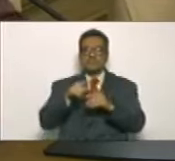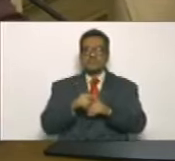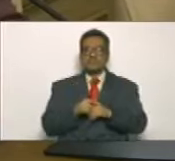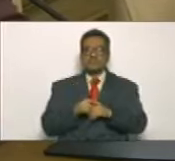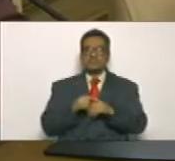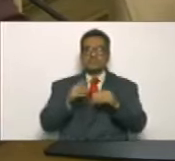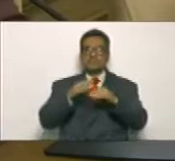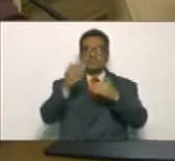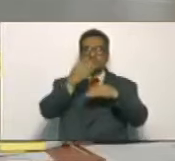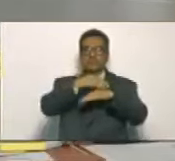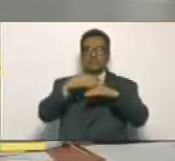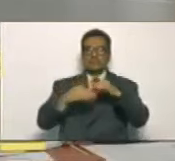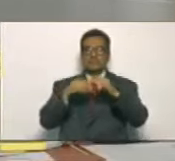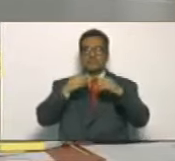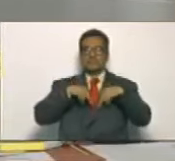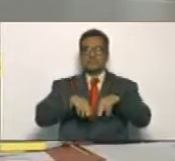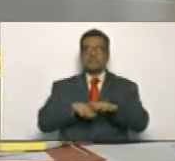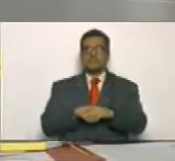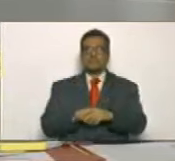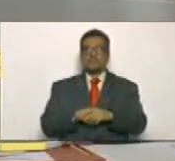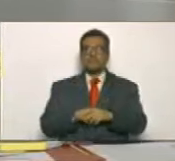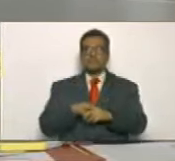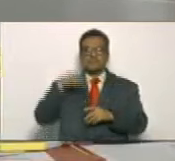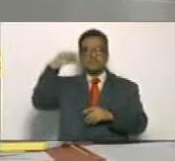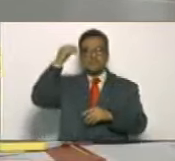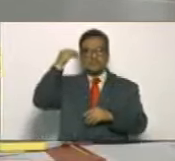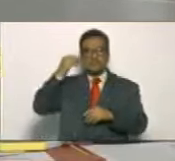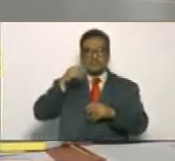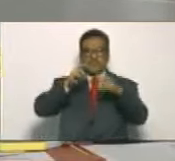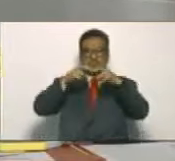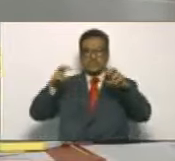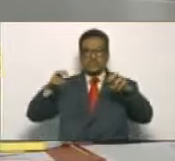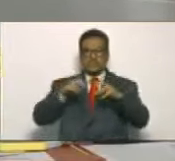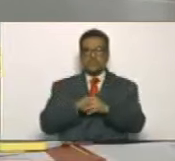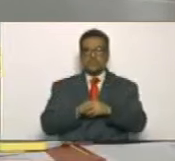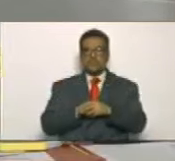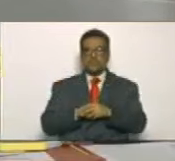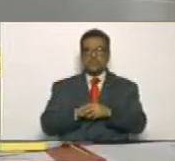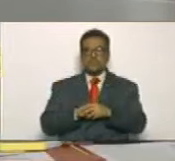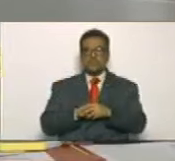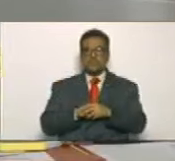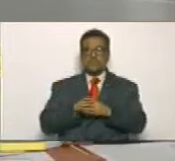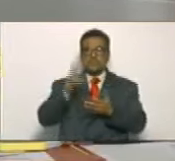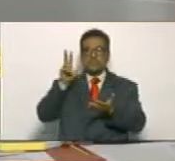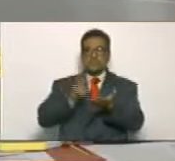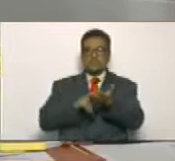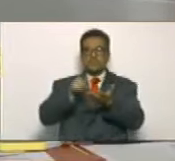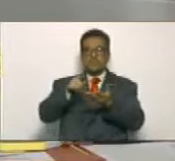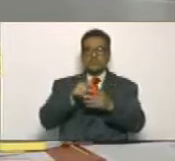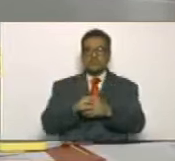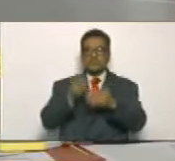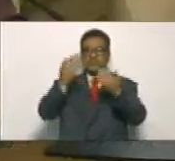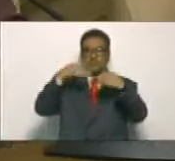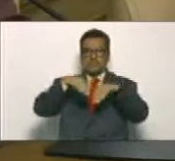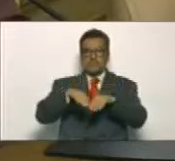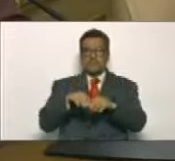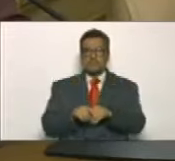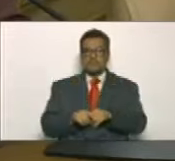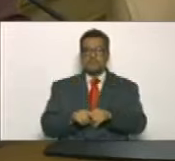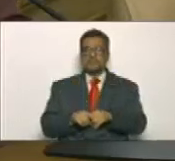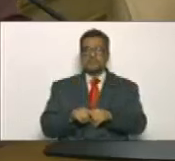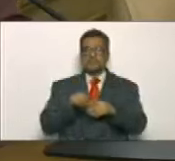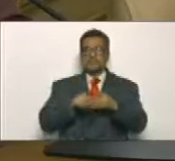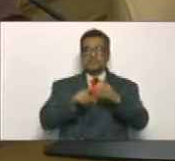todo, ciudadana vicepresidenta. En consideración al epígrafe, queda aprobado. Siguiente, ciudadana